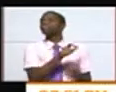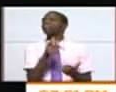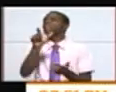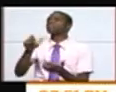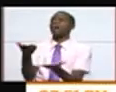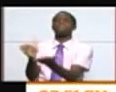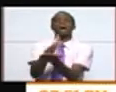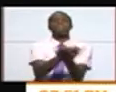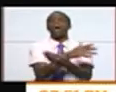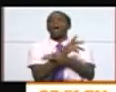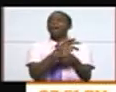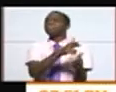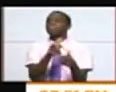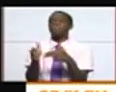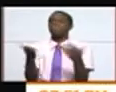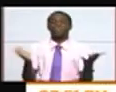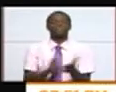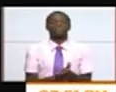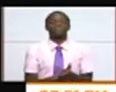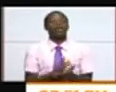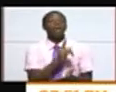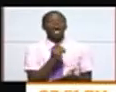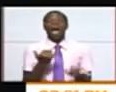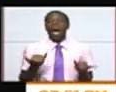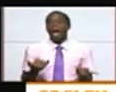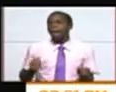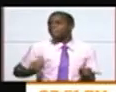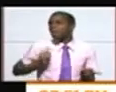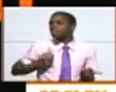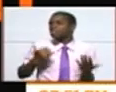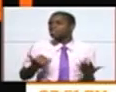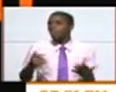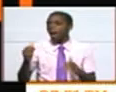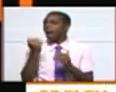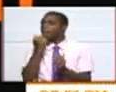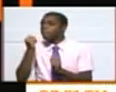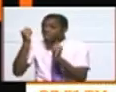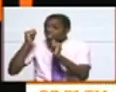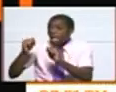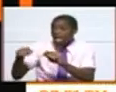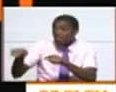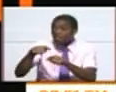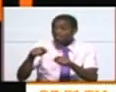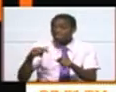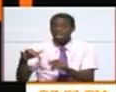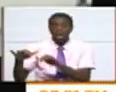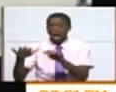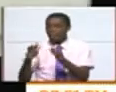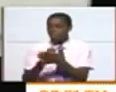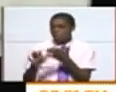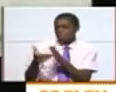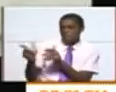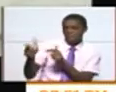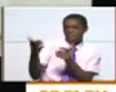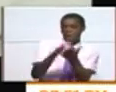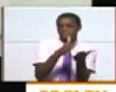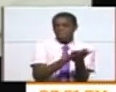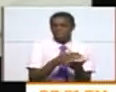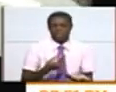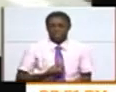A saquear, a aprovechar el momento de protesta y delinquir.